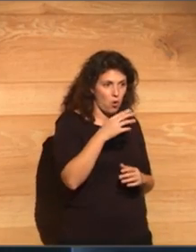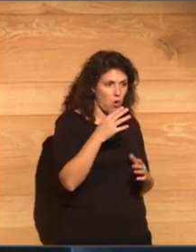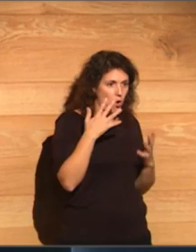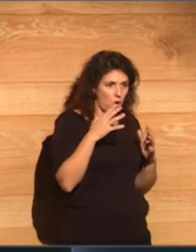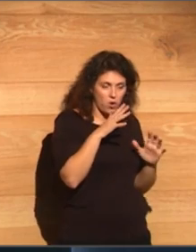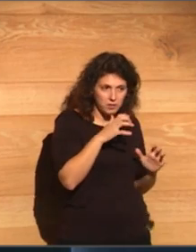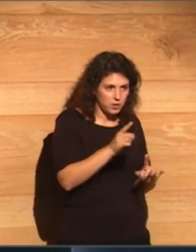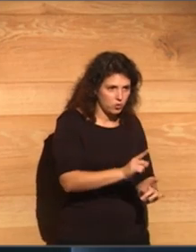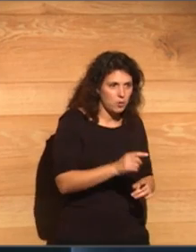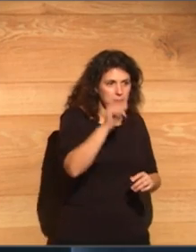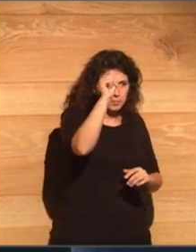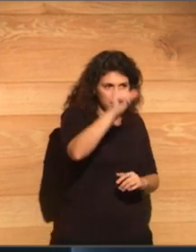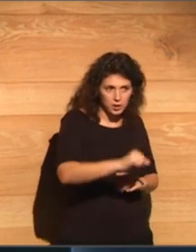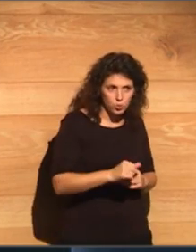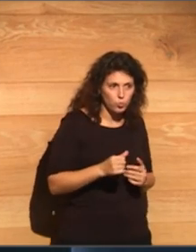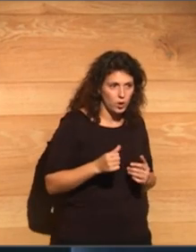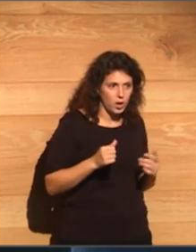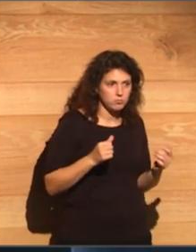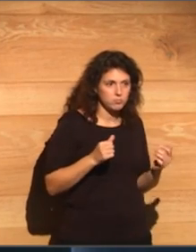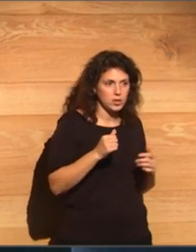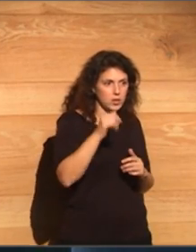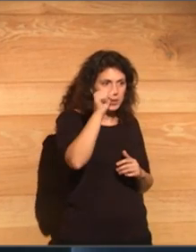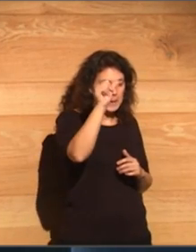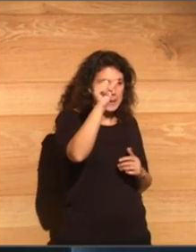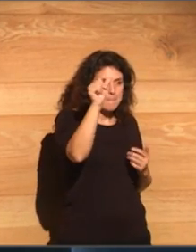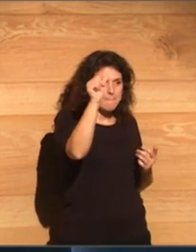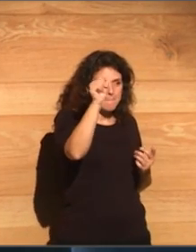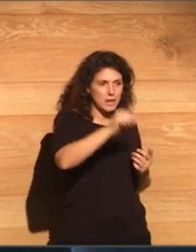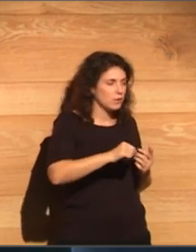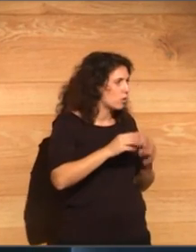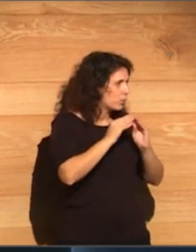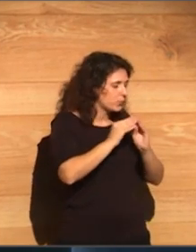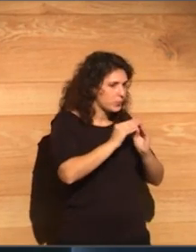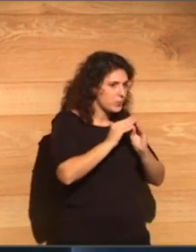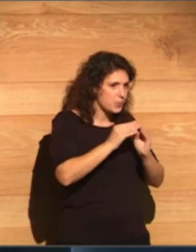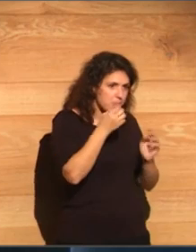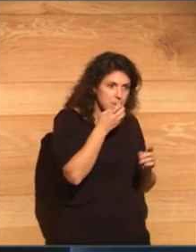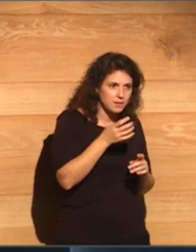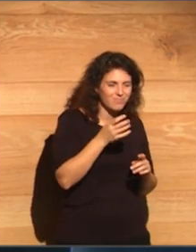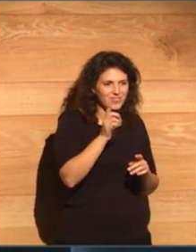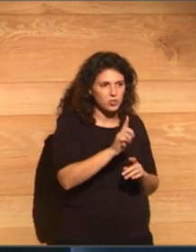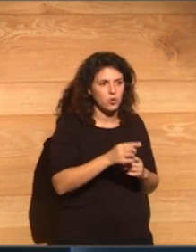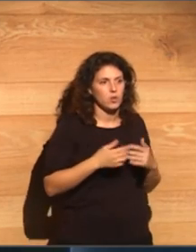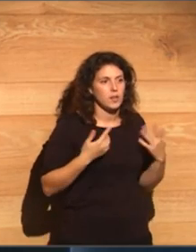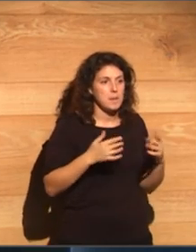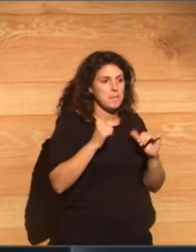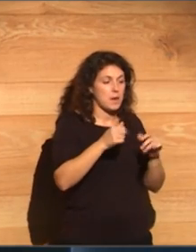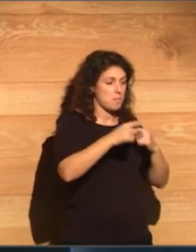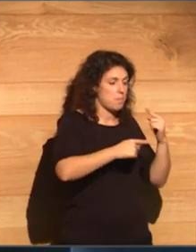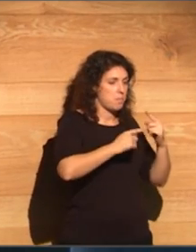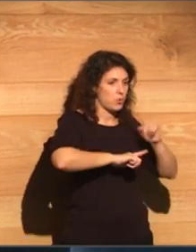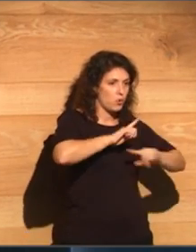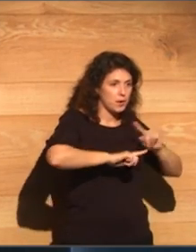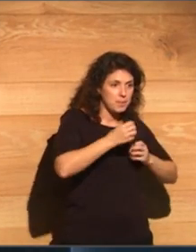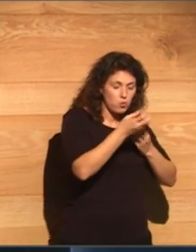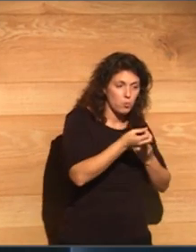bueno, él mismo también dice que es una película que no le salió como él quería. Empieza a tener un problema que él cuenta que es